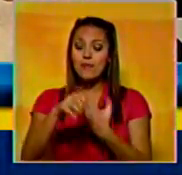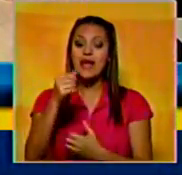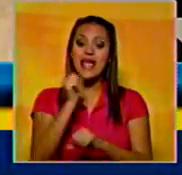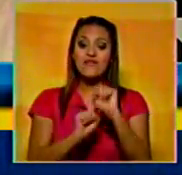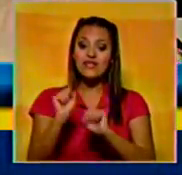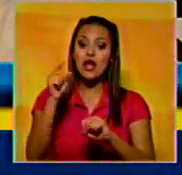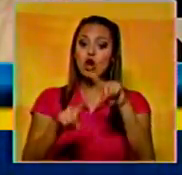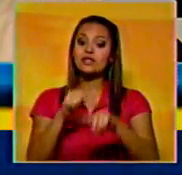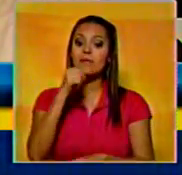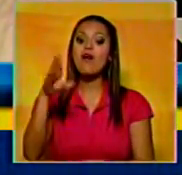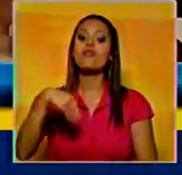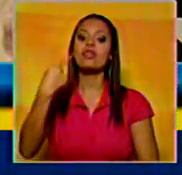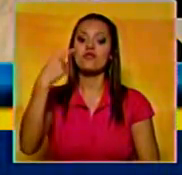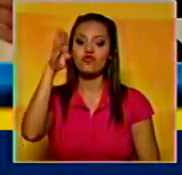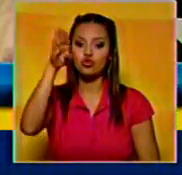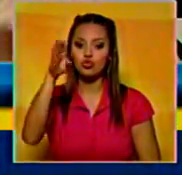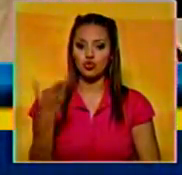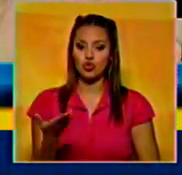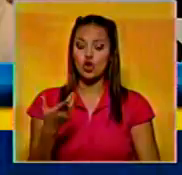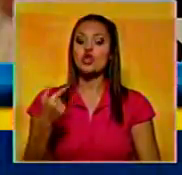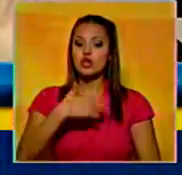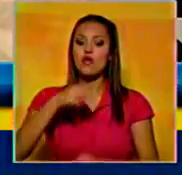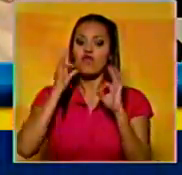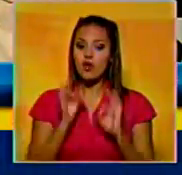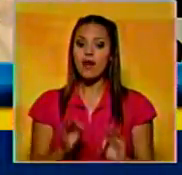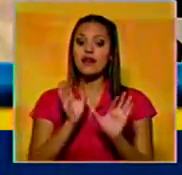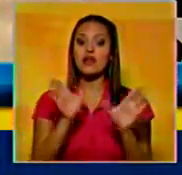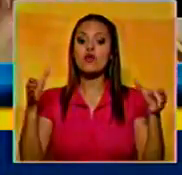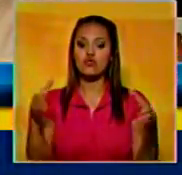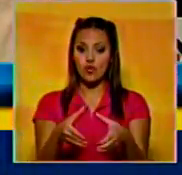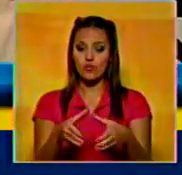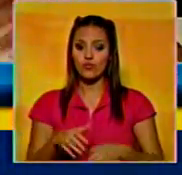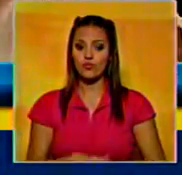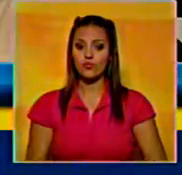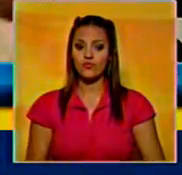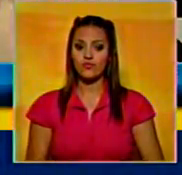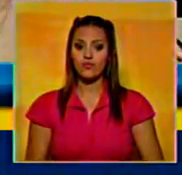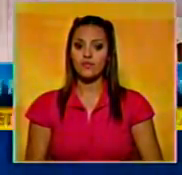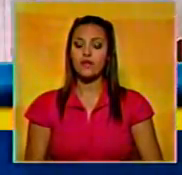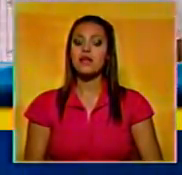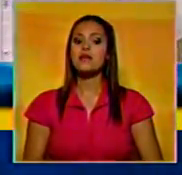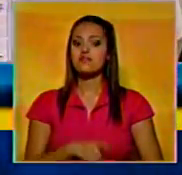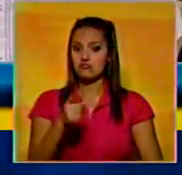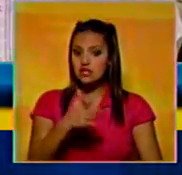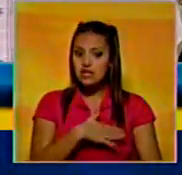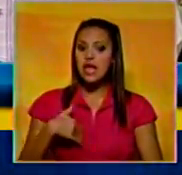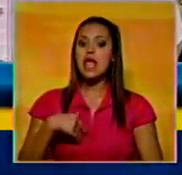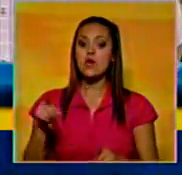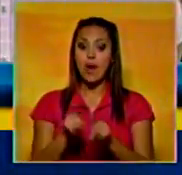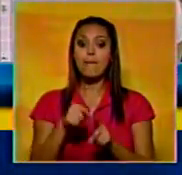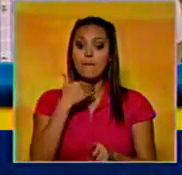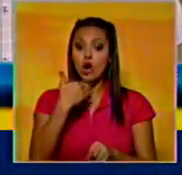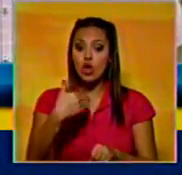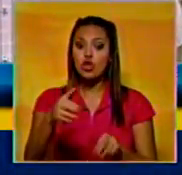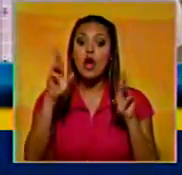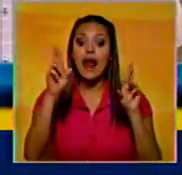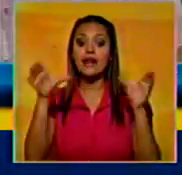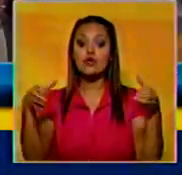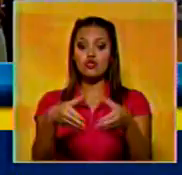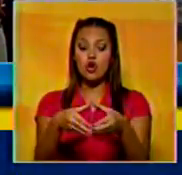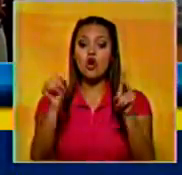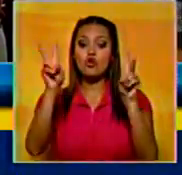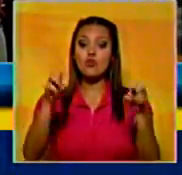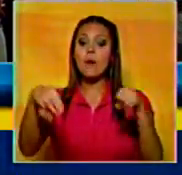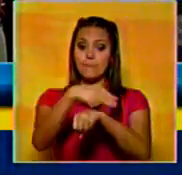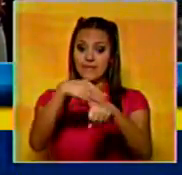males mayores. En ese sentido, nosotros estamos pidiendo formalmente una reunión. Eduardo Sánchez también espera que se puedan reunir lo más pronto posible con el